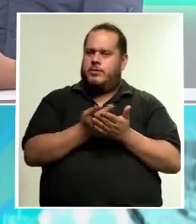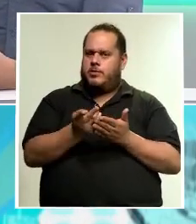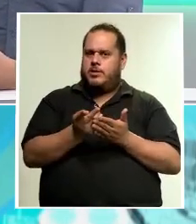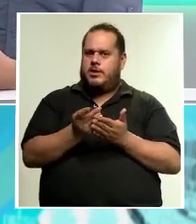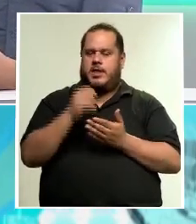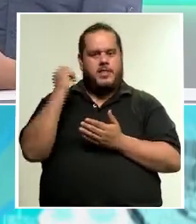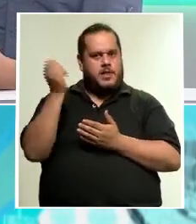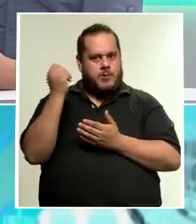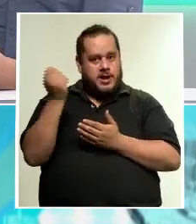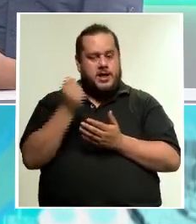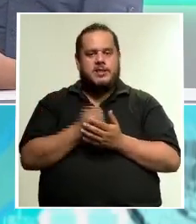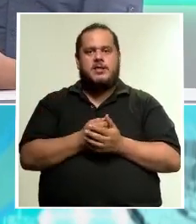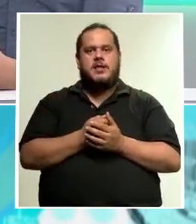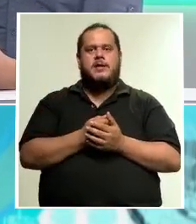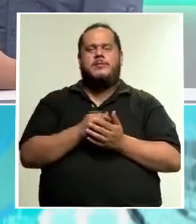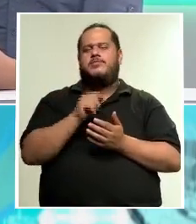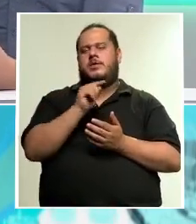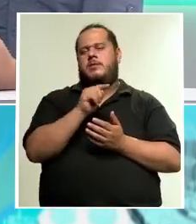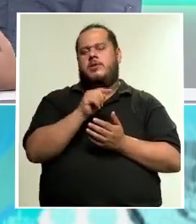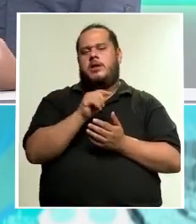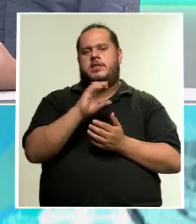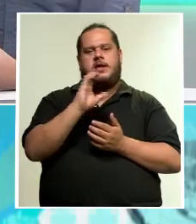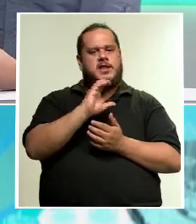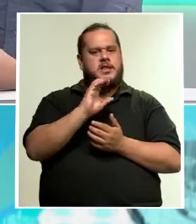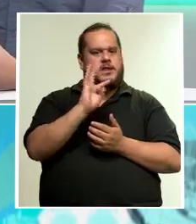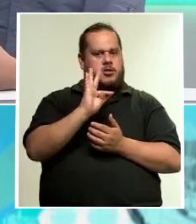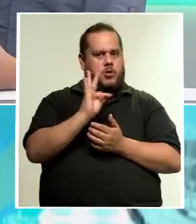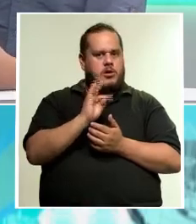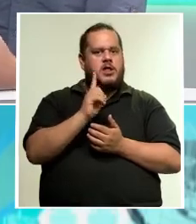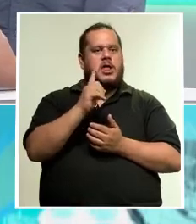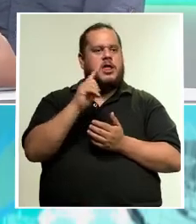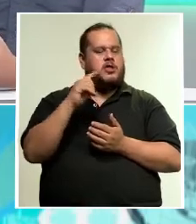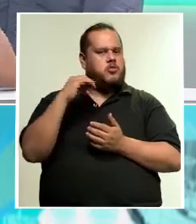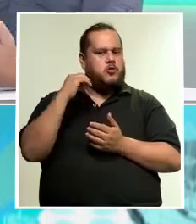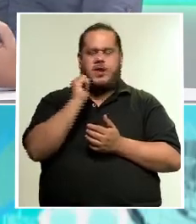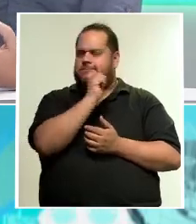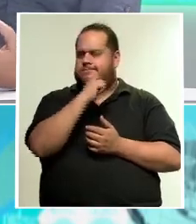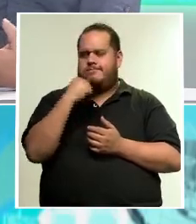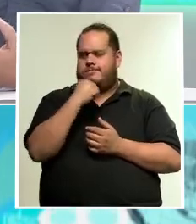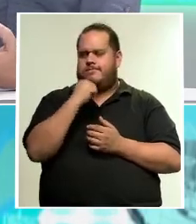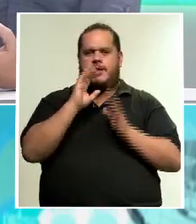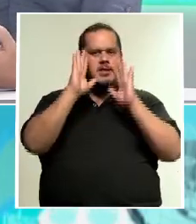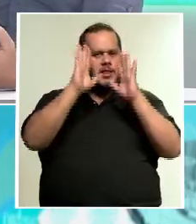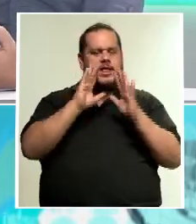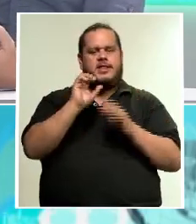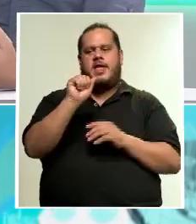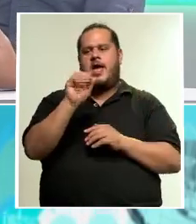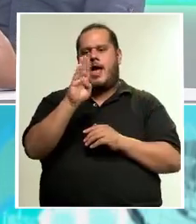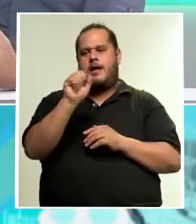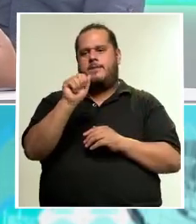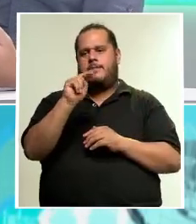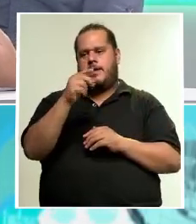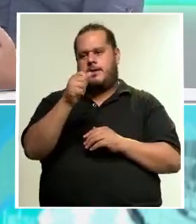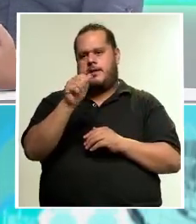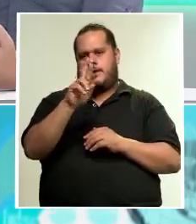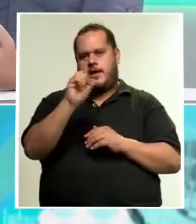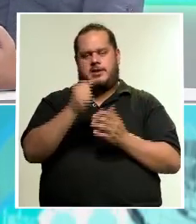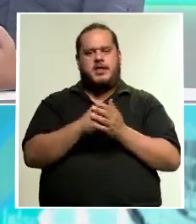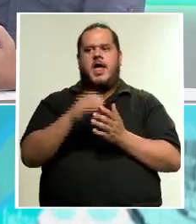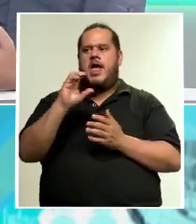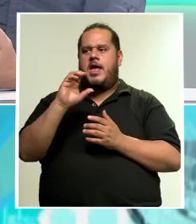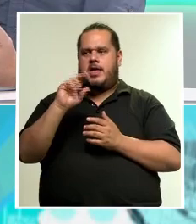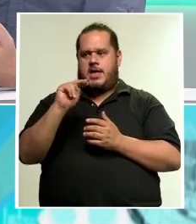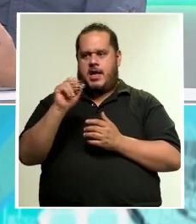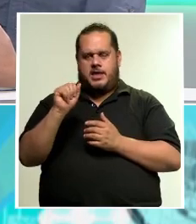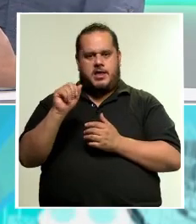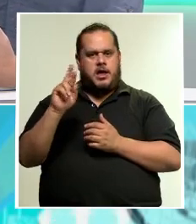de Guanacaste, que por ahí está Christine Torres, que es una cantora maravillosa de Avangares. También está Callarruca